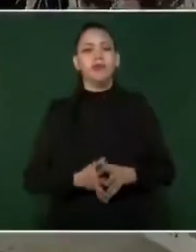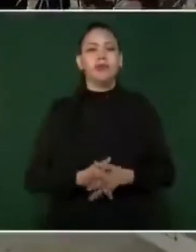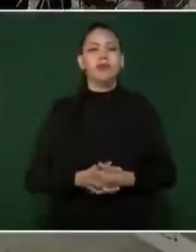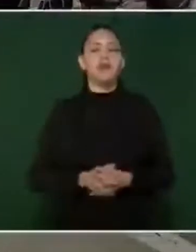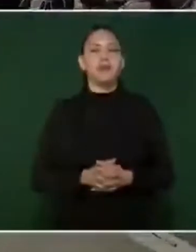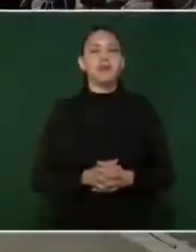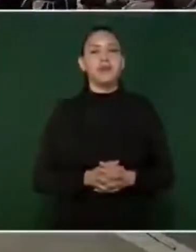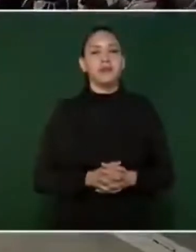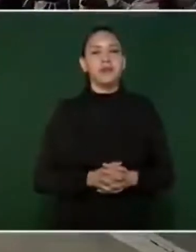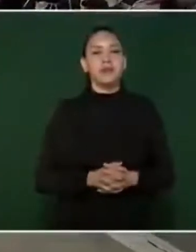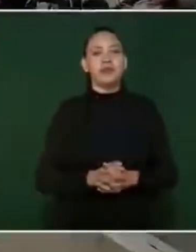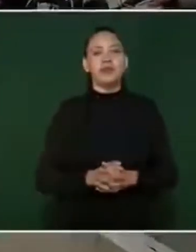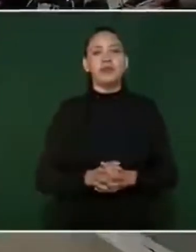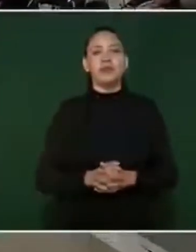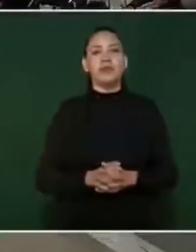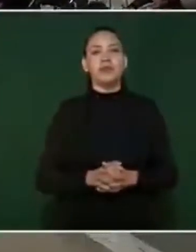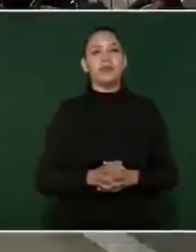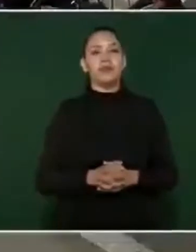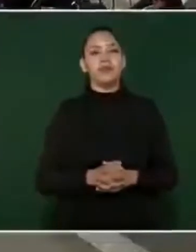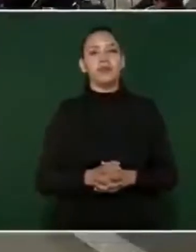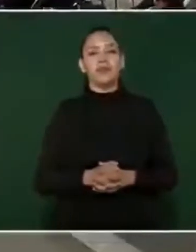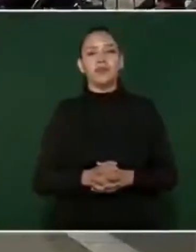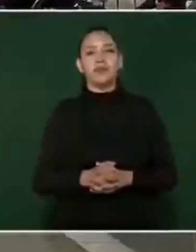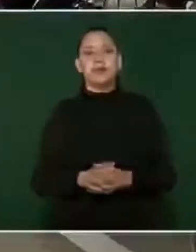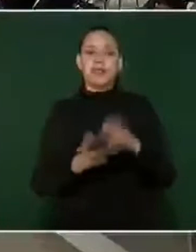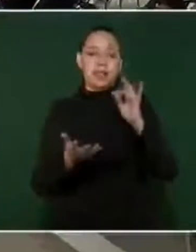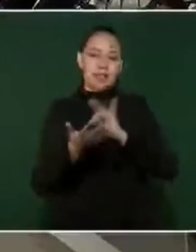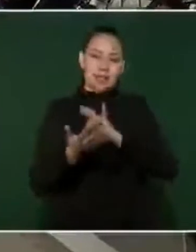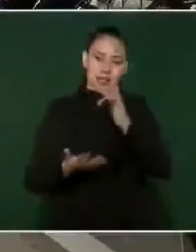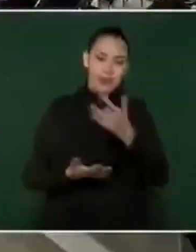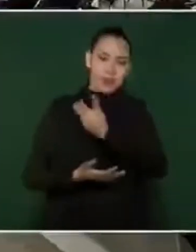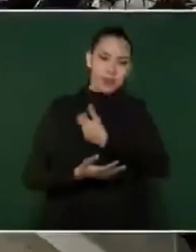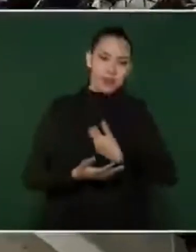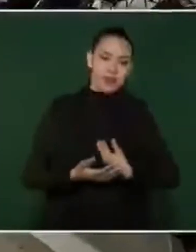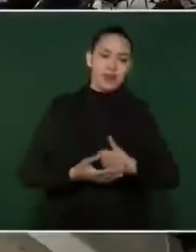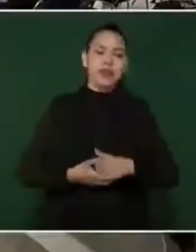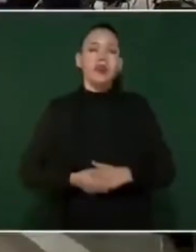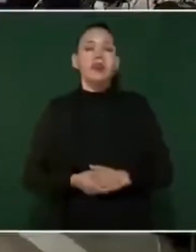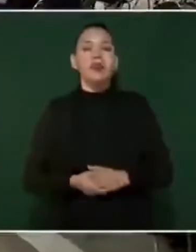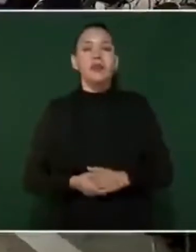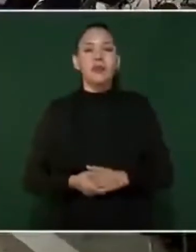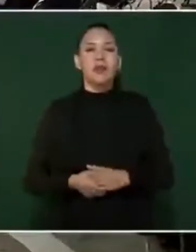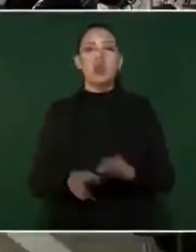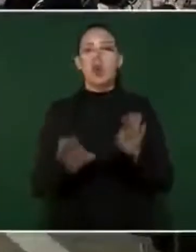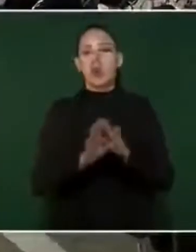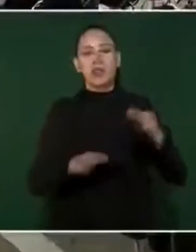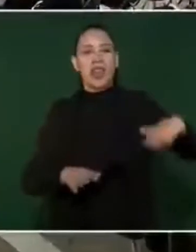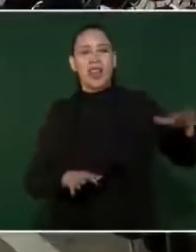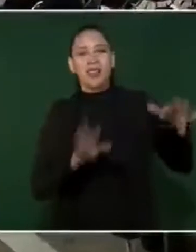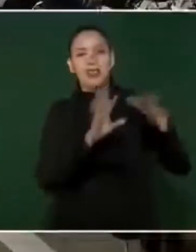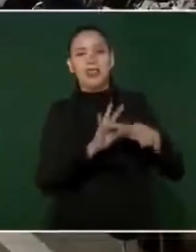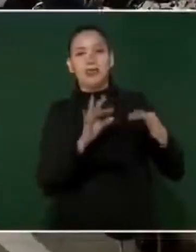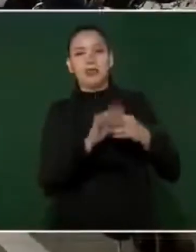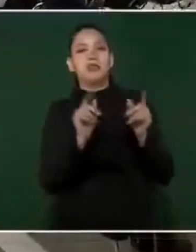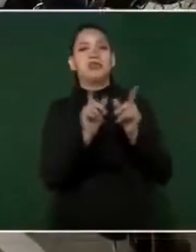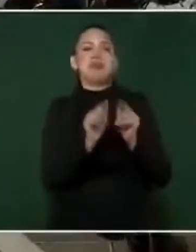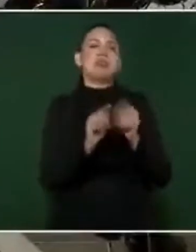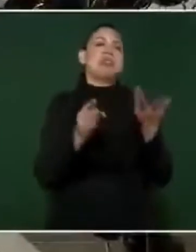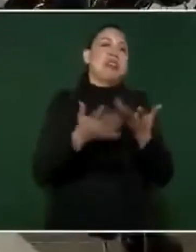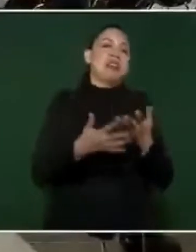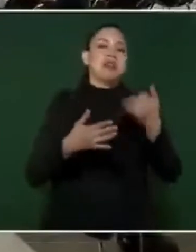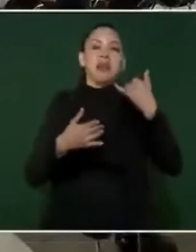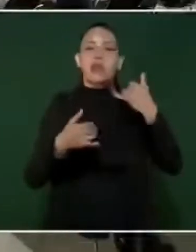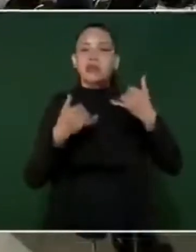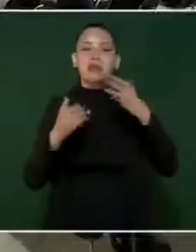Gracias, señor presidente. Bueno, como ya se explicó aquí cuál fue el contenido, diría yo, en primer lugar, que respecto